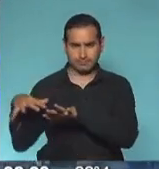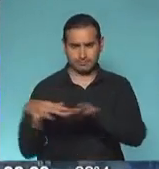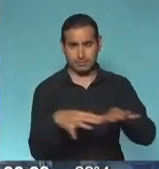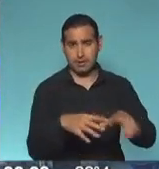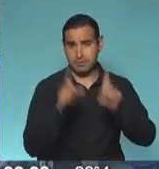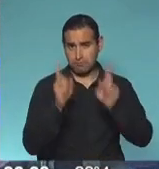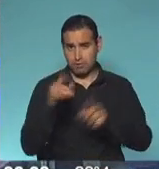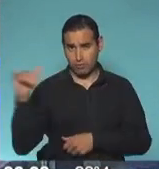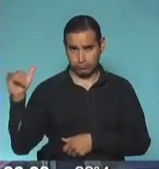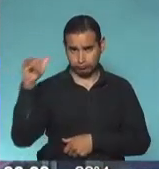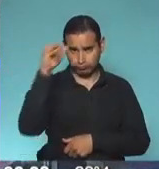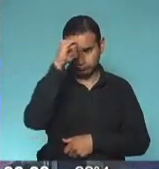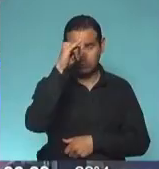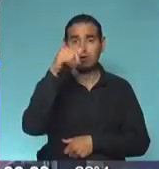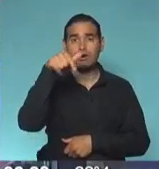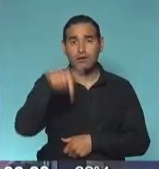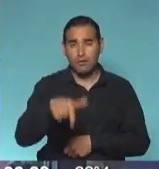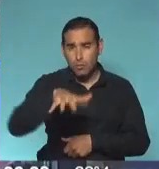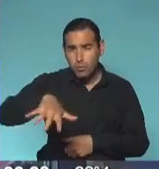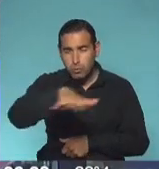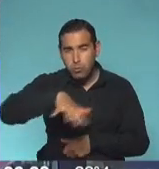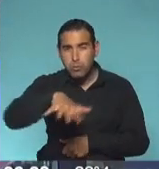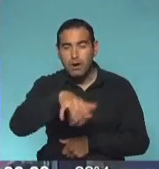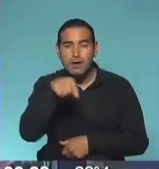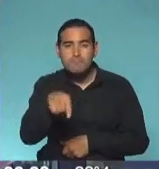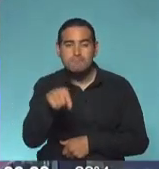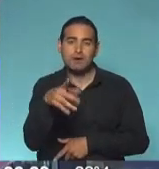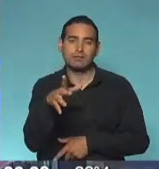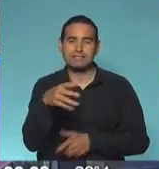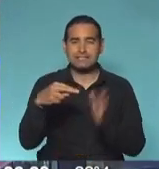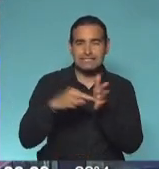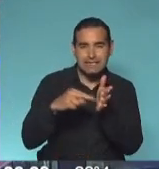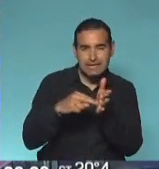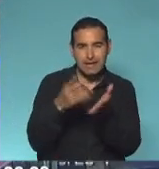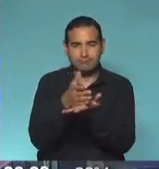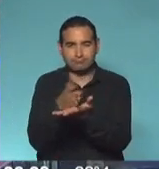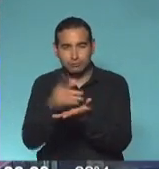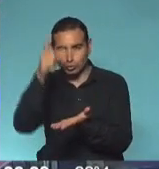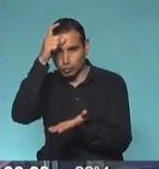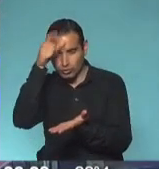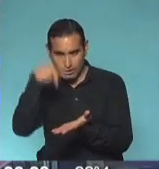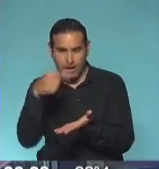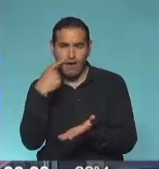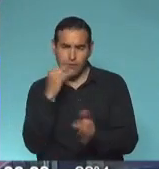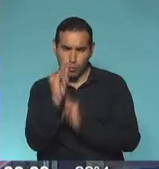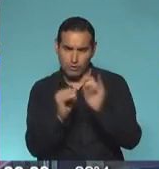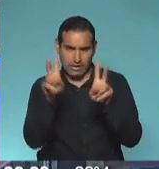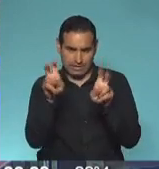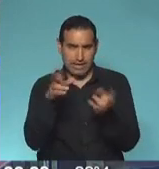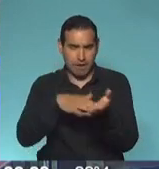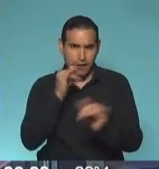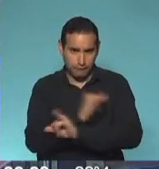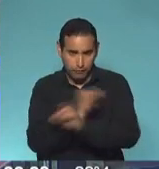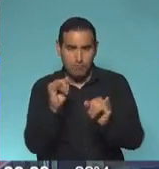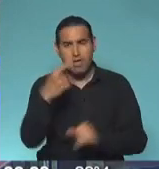también de la aviación en esta zona, en este territorio entre Siria y Turquía. Vamos a analizar este tema en un informe y después